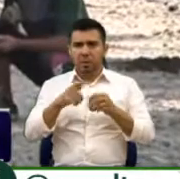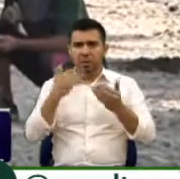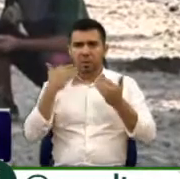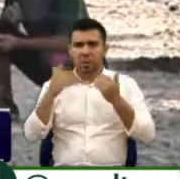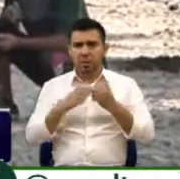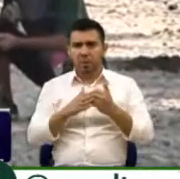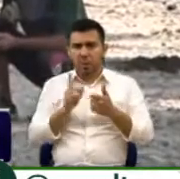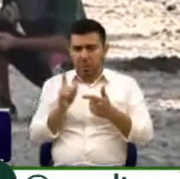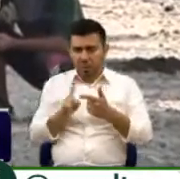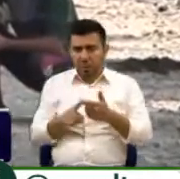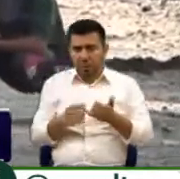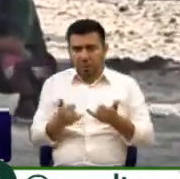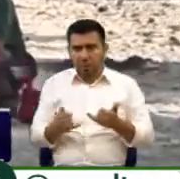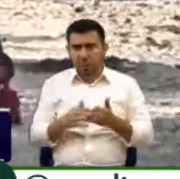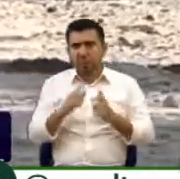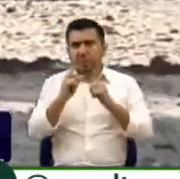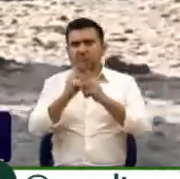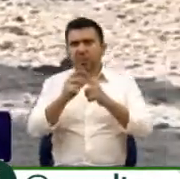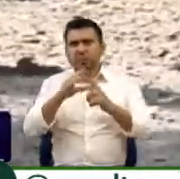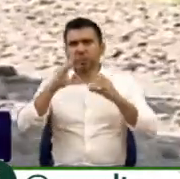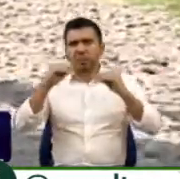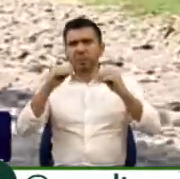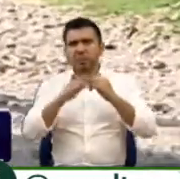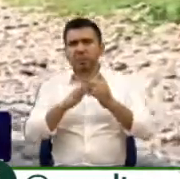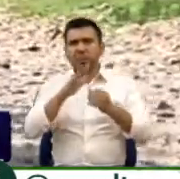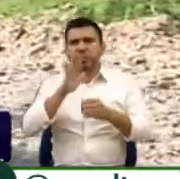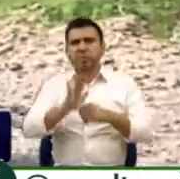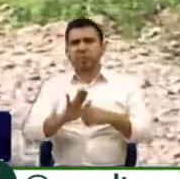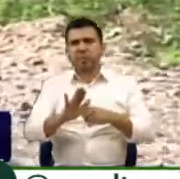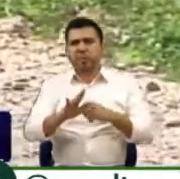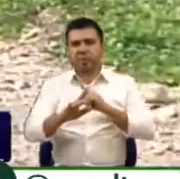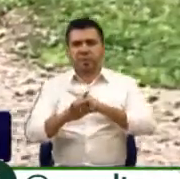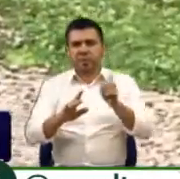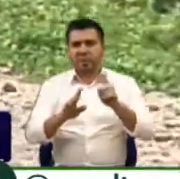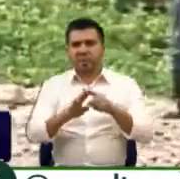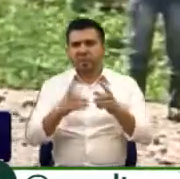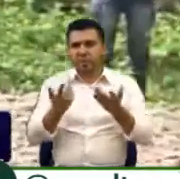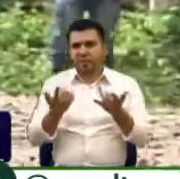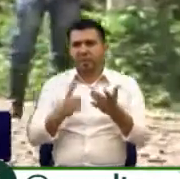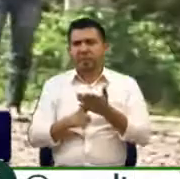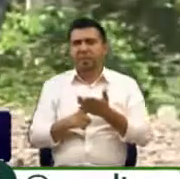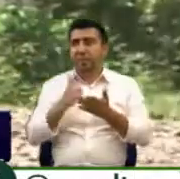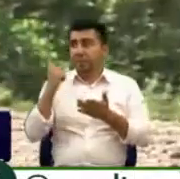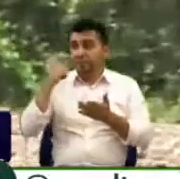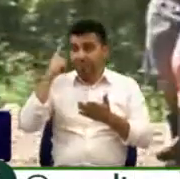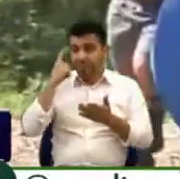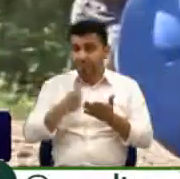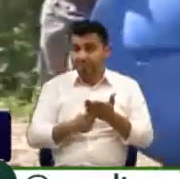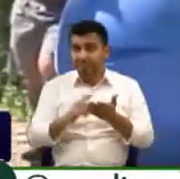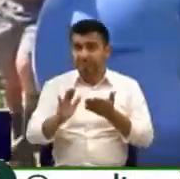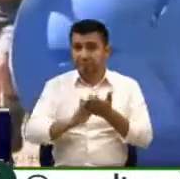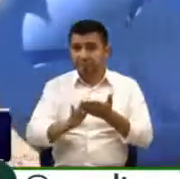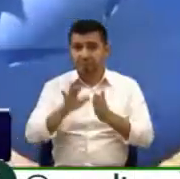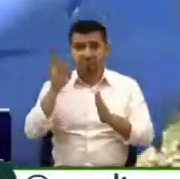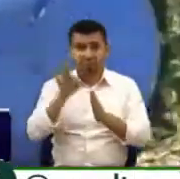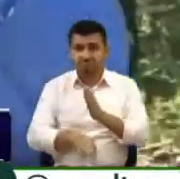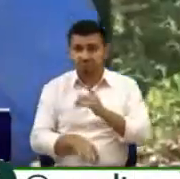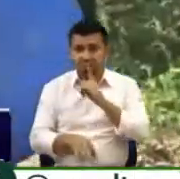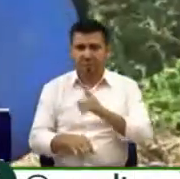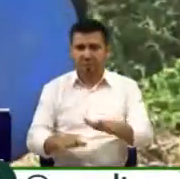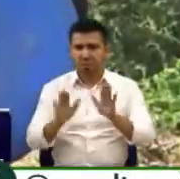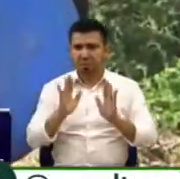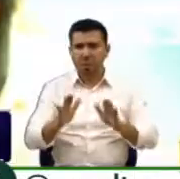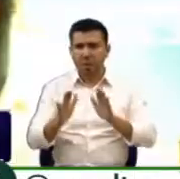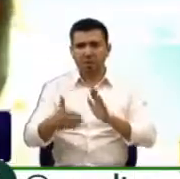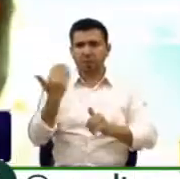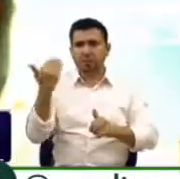señaló que hasta el momento no se puede hablar de paro, que hablan de movilizaciones, pero que terminaría en paro si el gobierno nacional no les da las respuestas y las soluciones